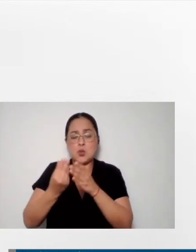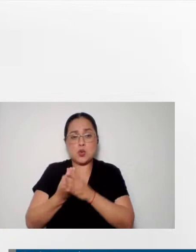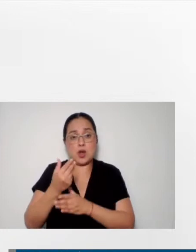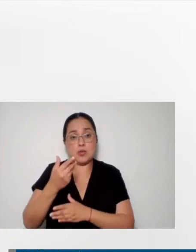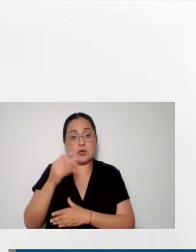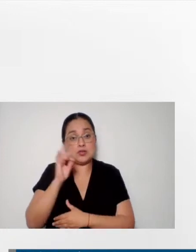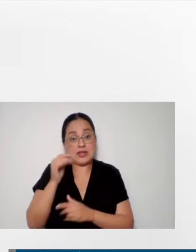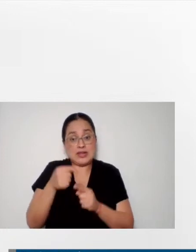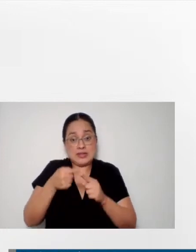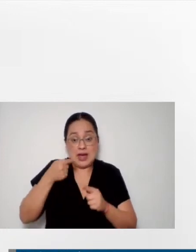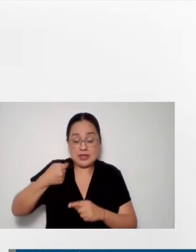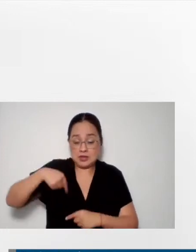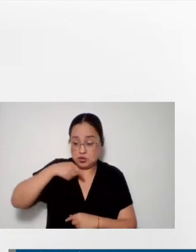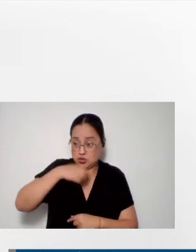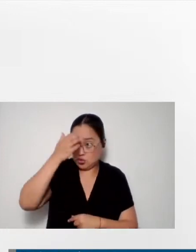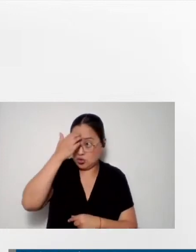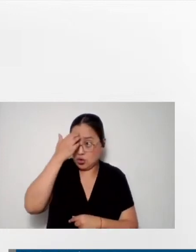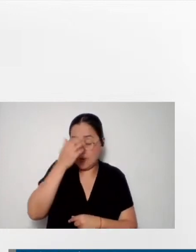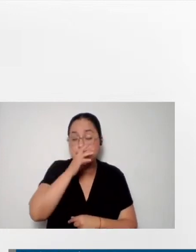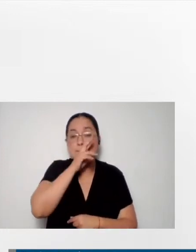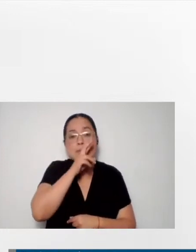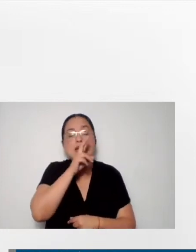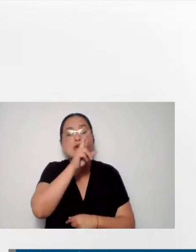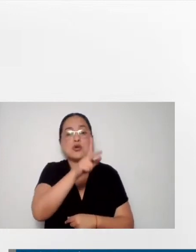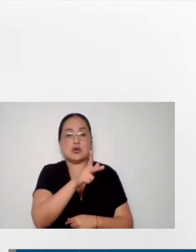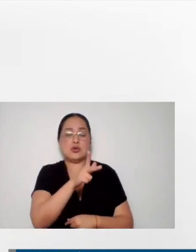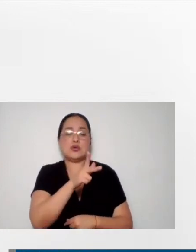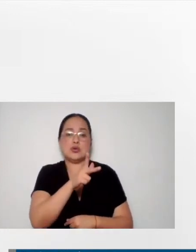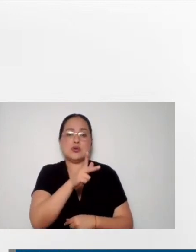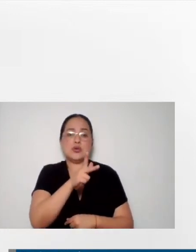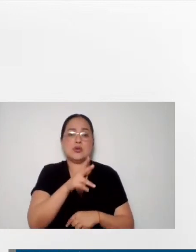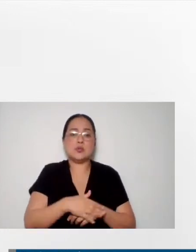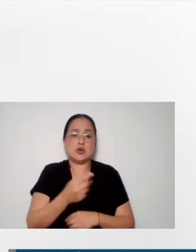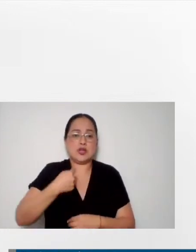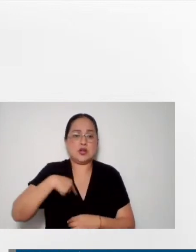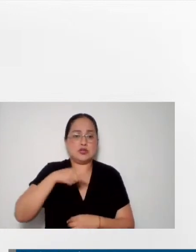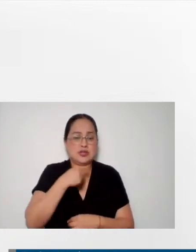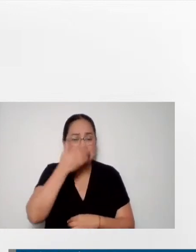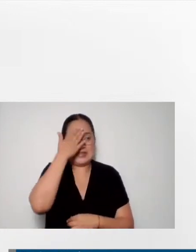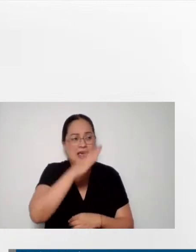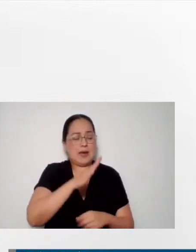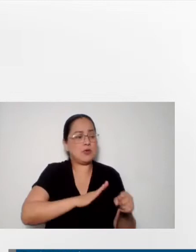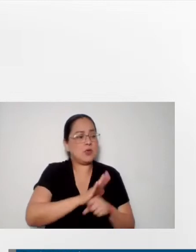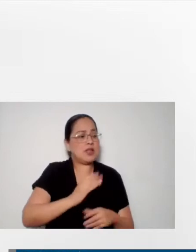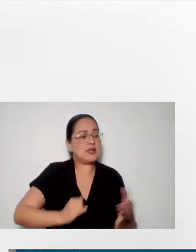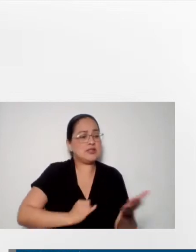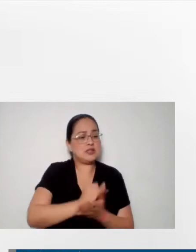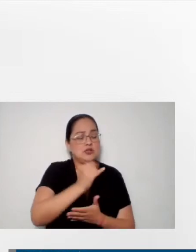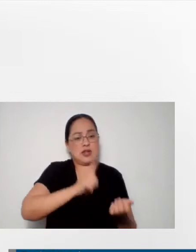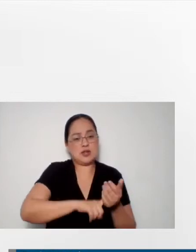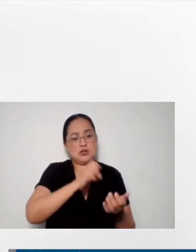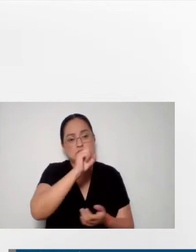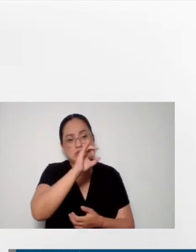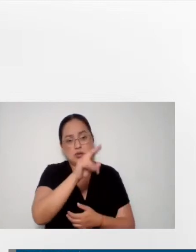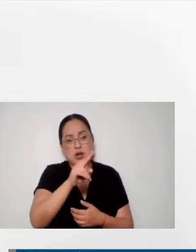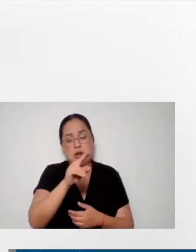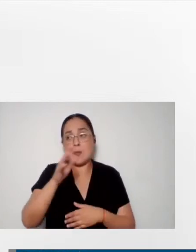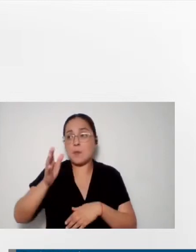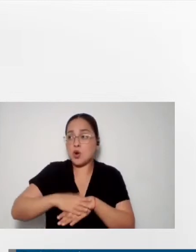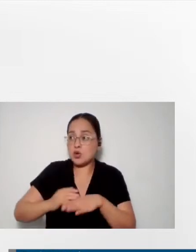conozcamos, mucho mejor nos vamos a ir familiarizando con los criterios que vienen.